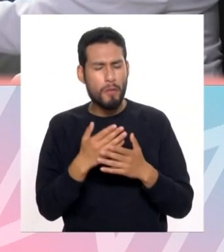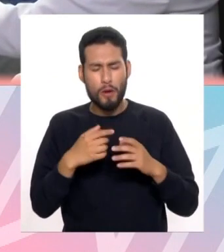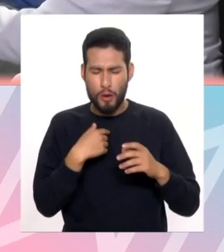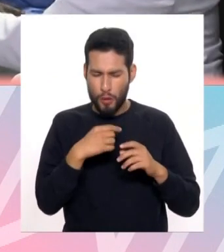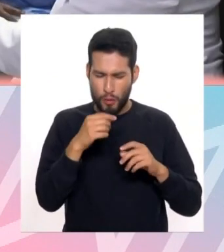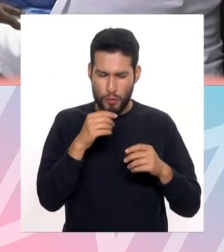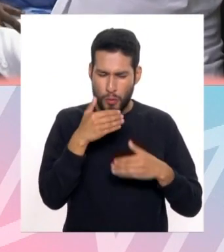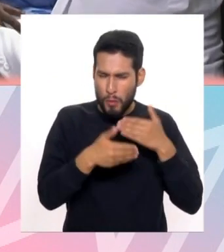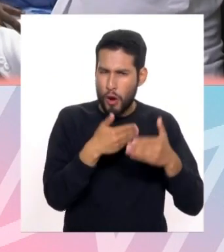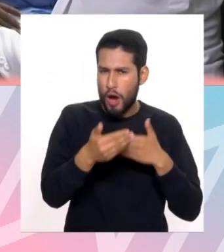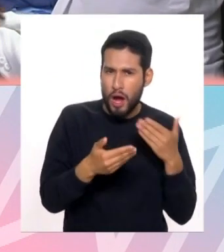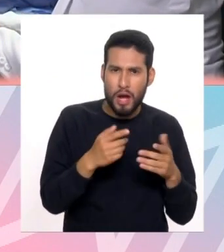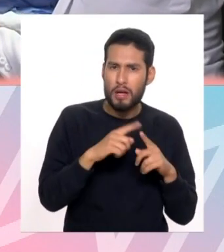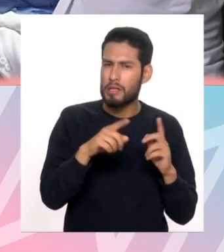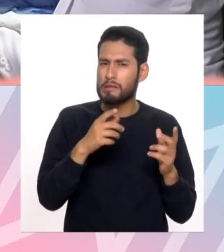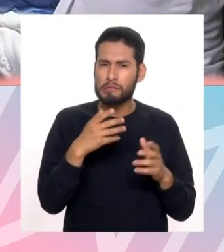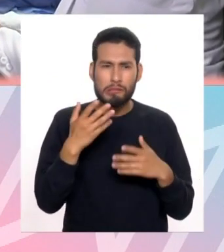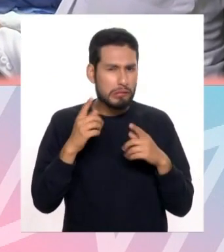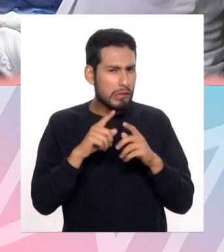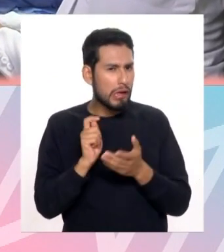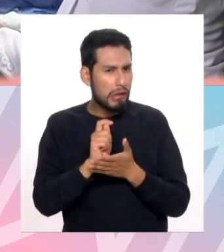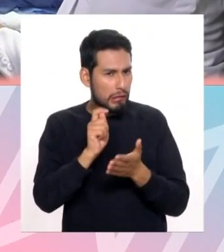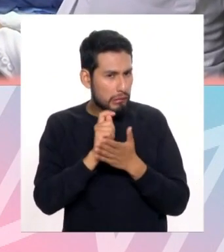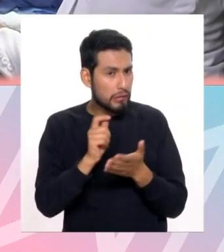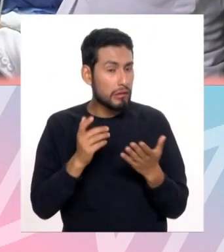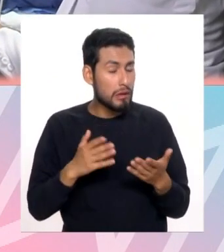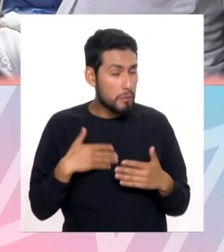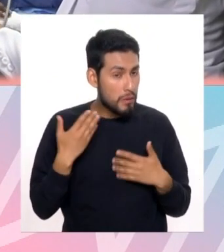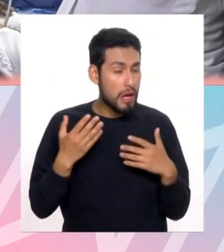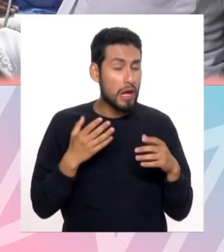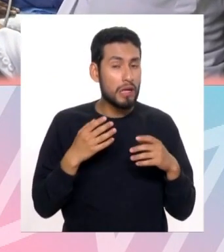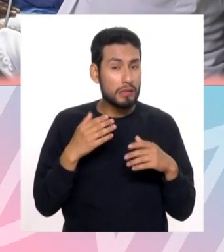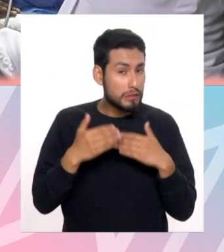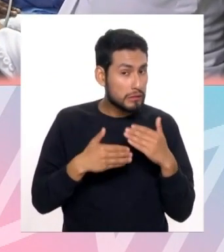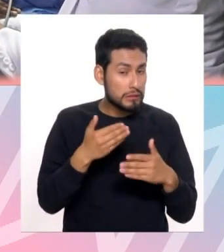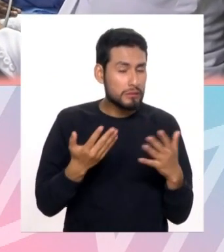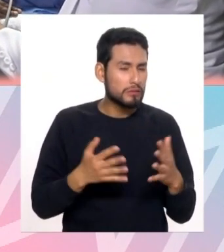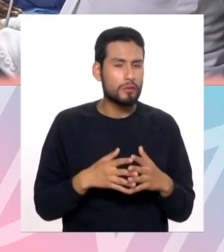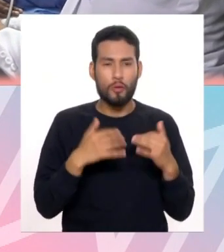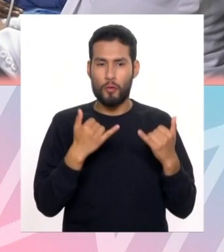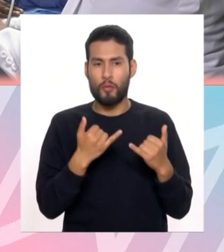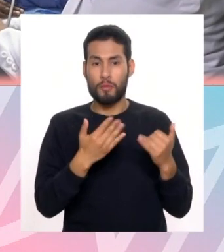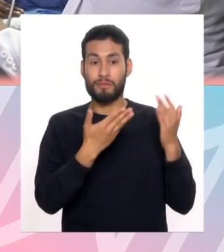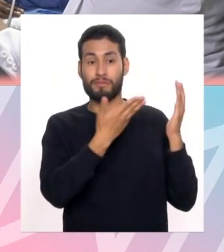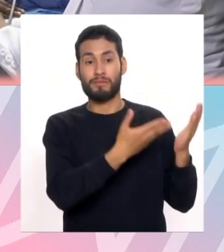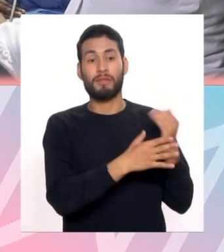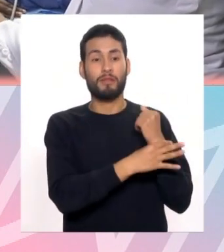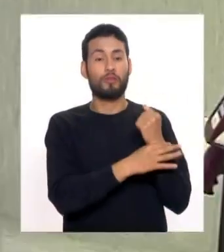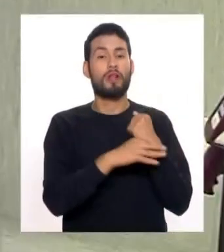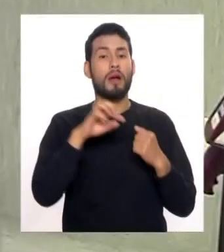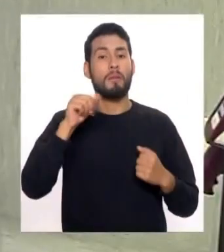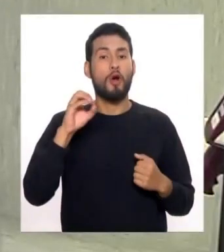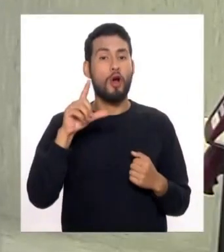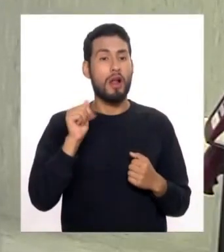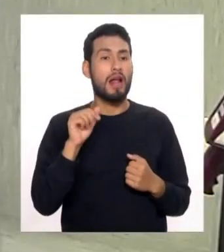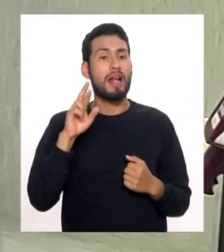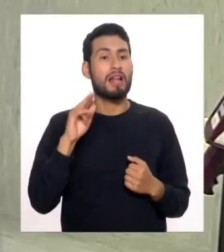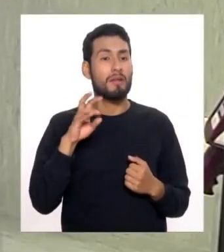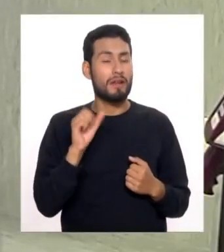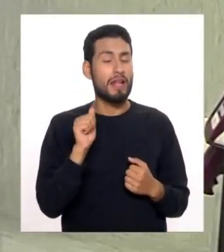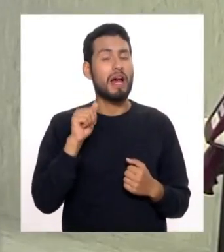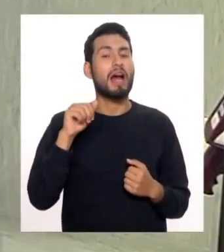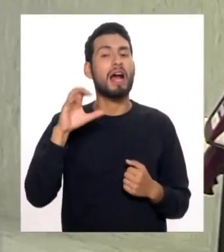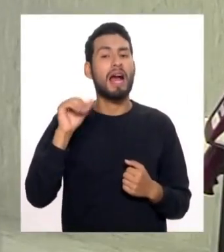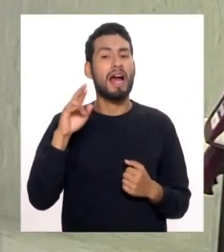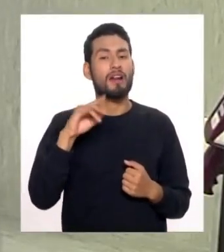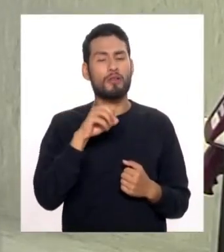procedimientos, también de ciertos tratamientos que se pueden realizar, pues nos acompaña la doctora Paola Rivera Carrillo, que es